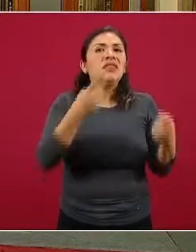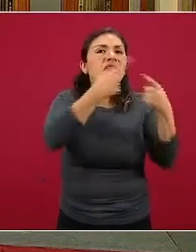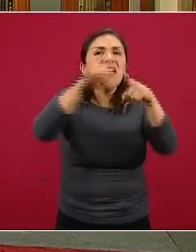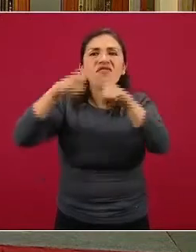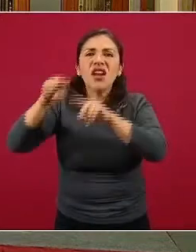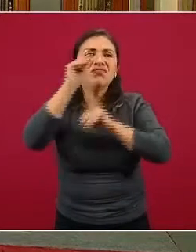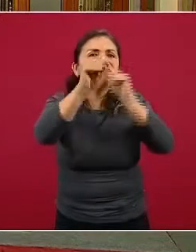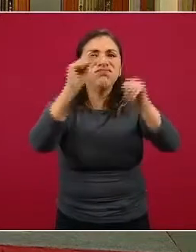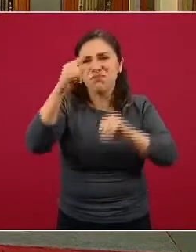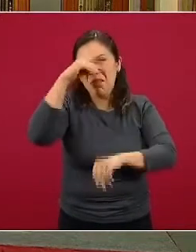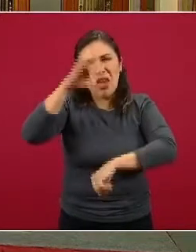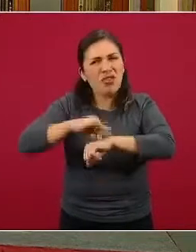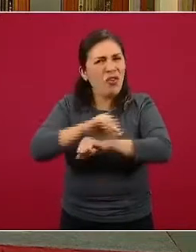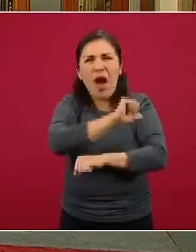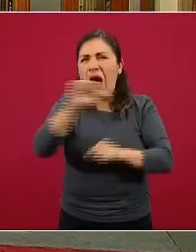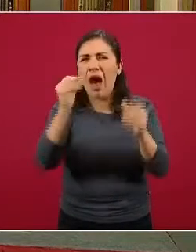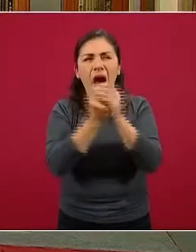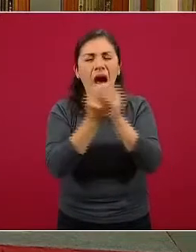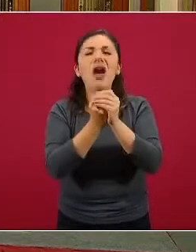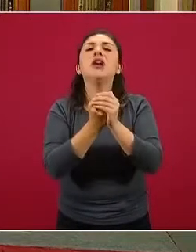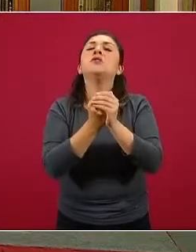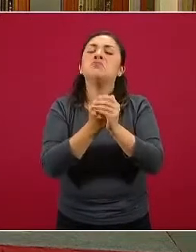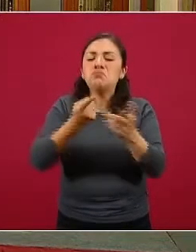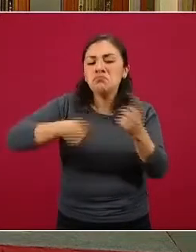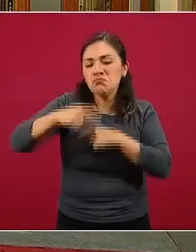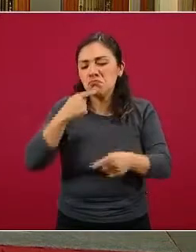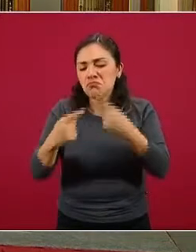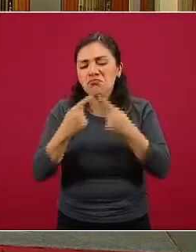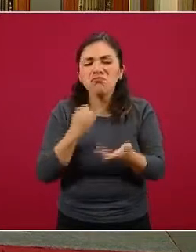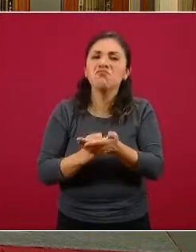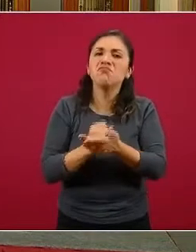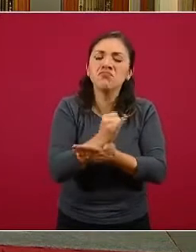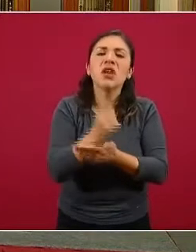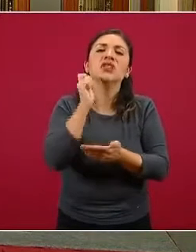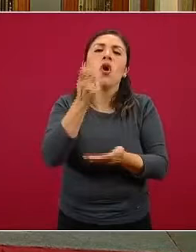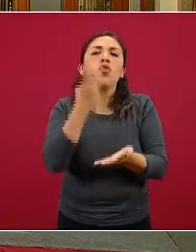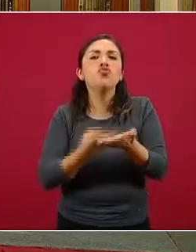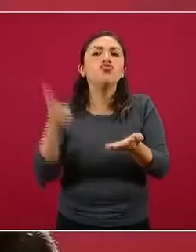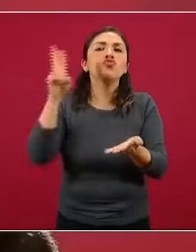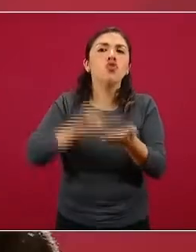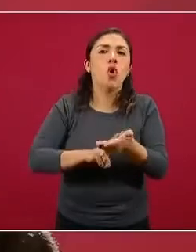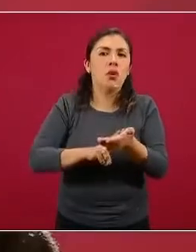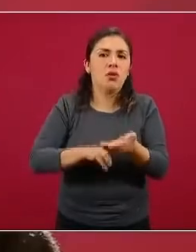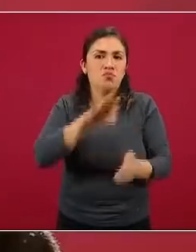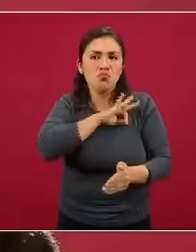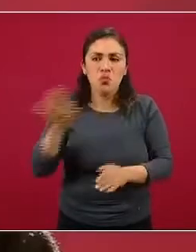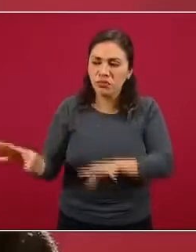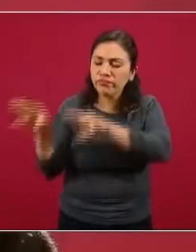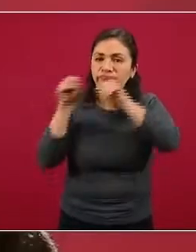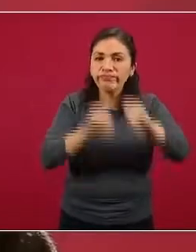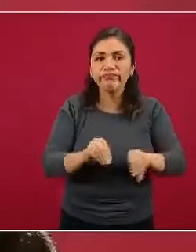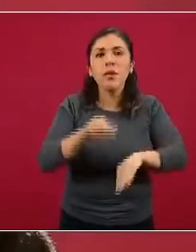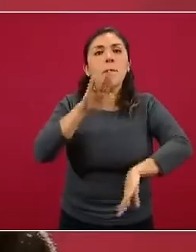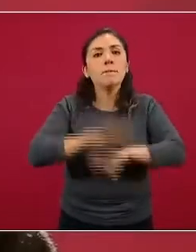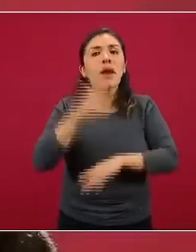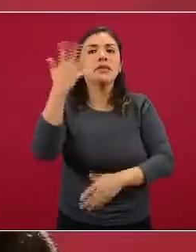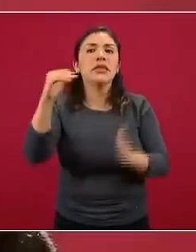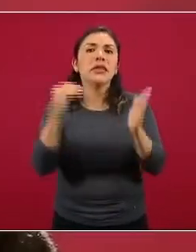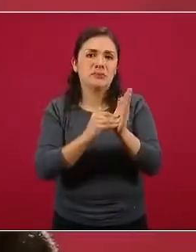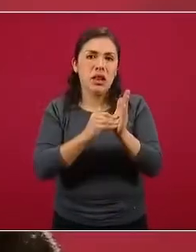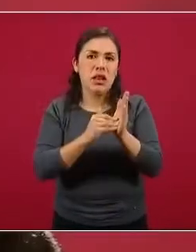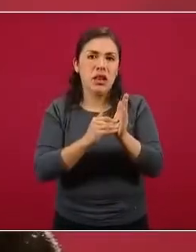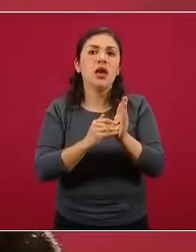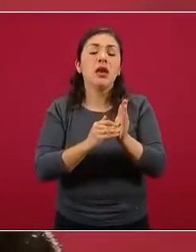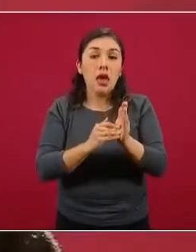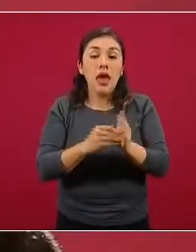campos de la medicina clínica, resolvimos ampliar al doble esta capacidad con otras 10,000